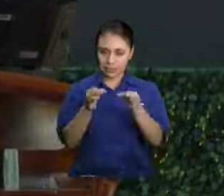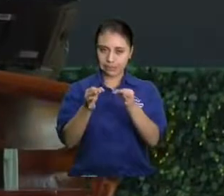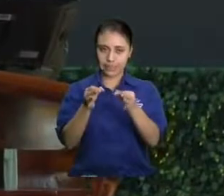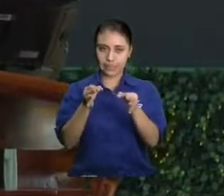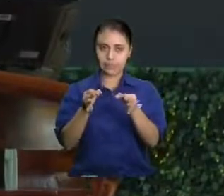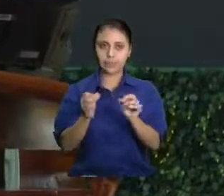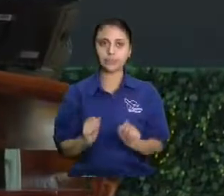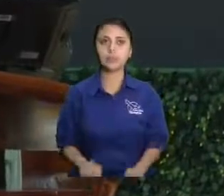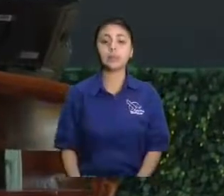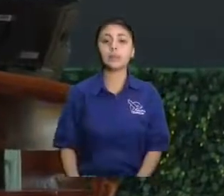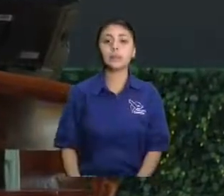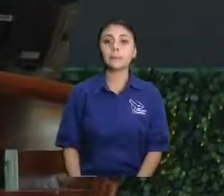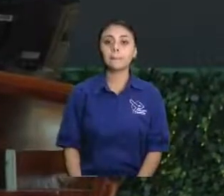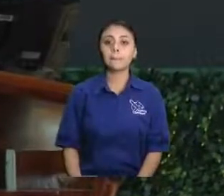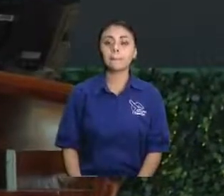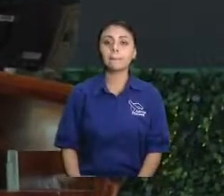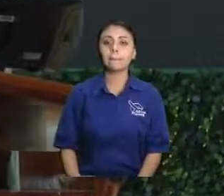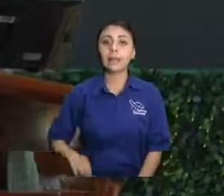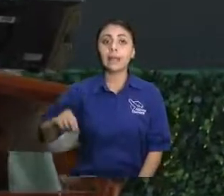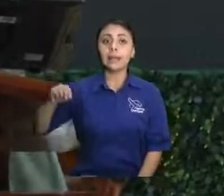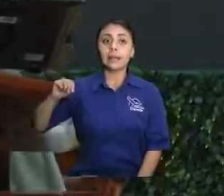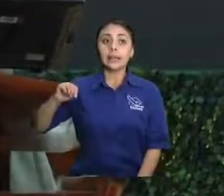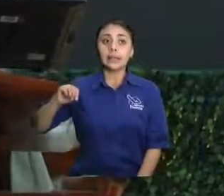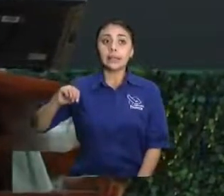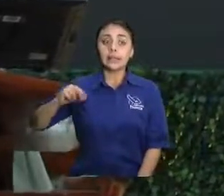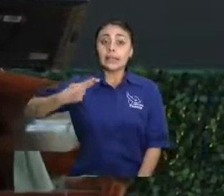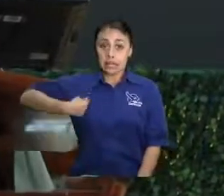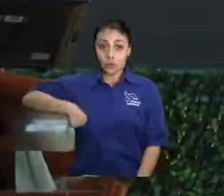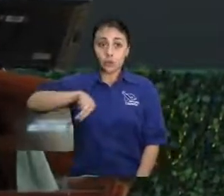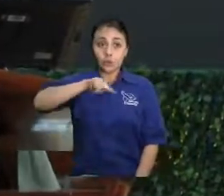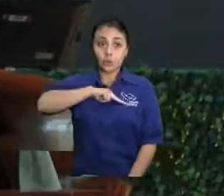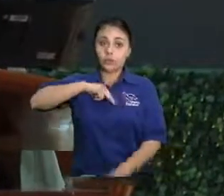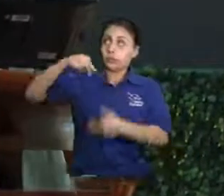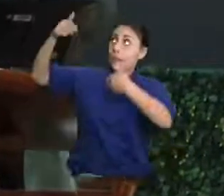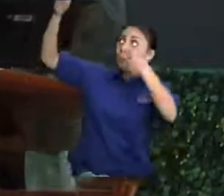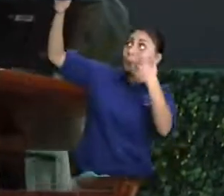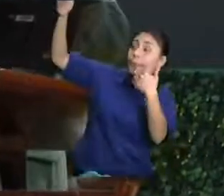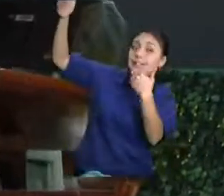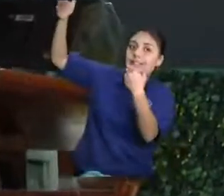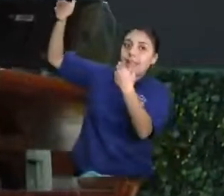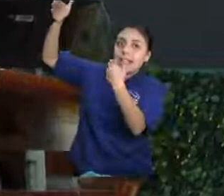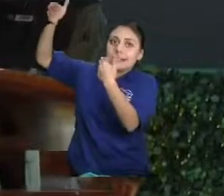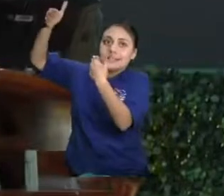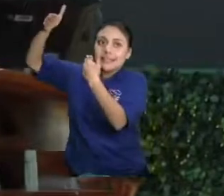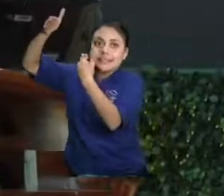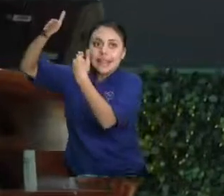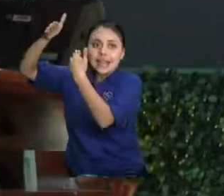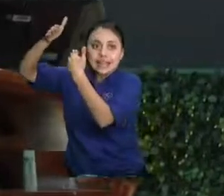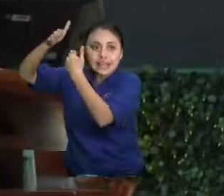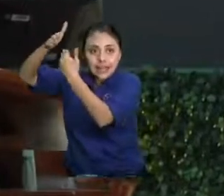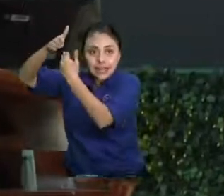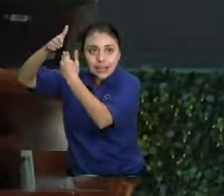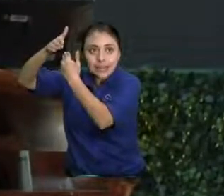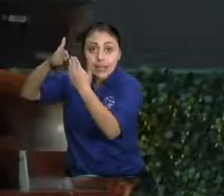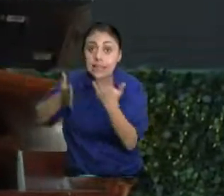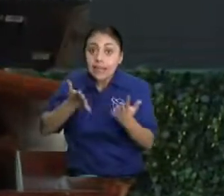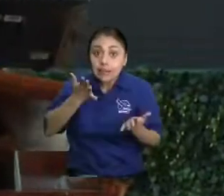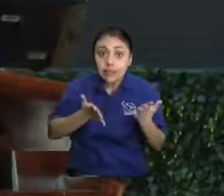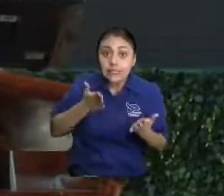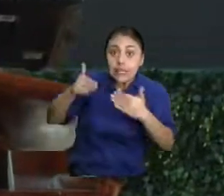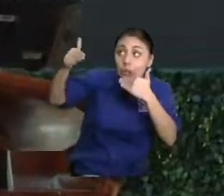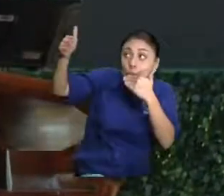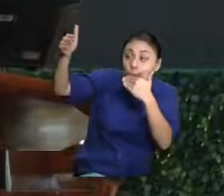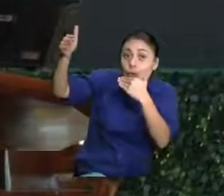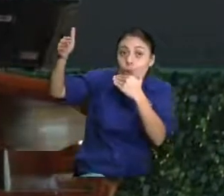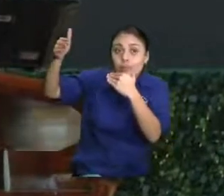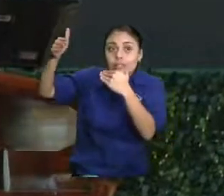Y nosotros afuera acercándonos, pero ese es el avivamiento, ¿verdad? Que va dando vueltas desde hace 2000 años, y de vez en cuando nosotros nos acercamos